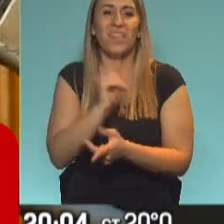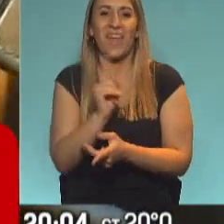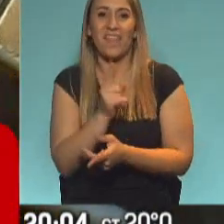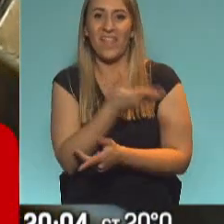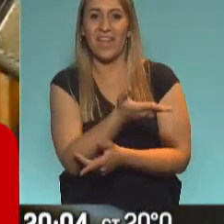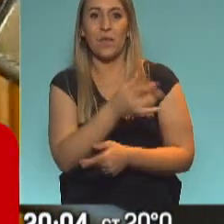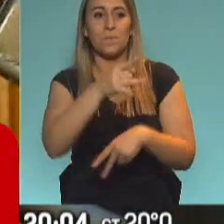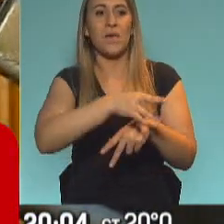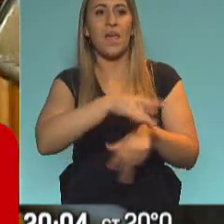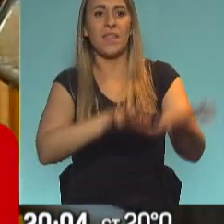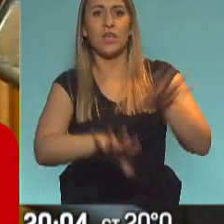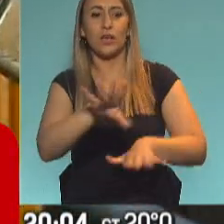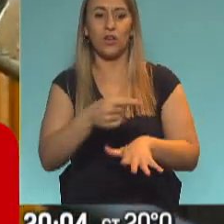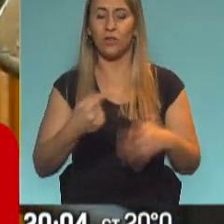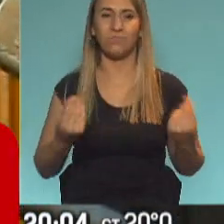¿Cómo?